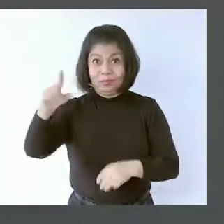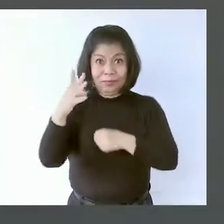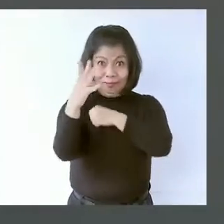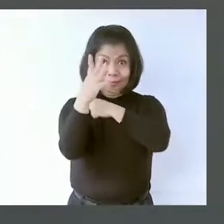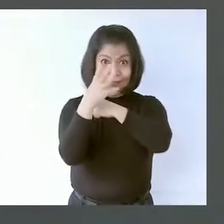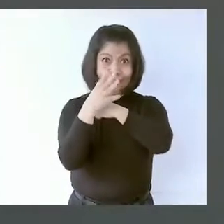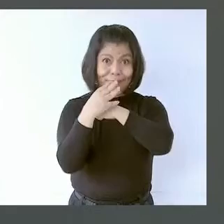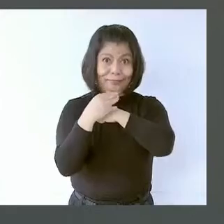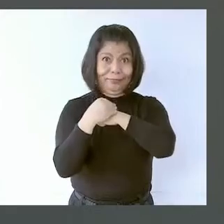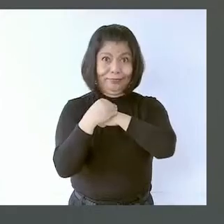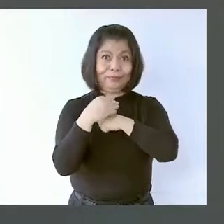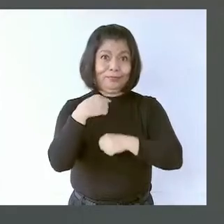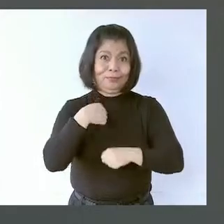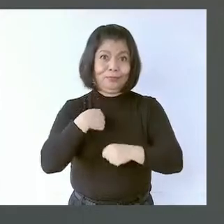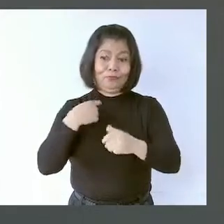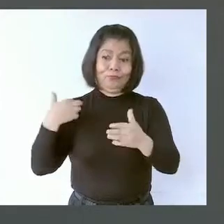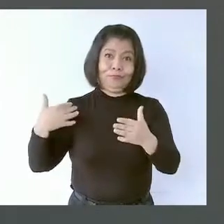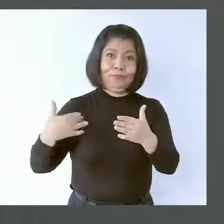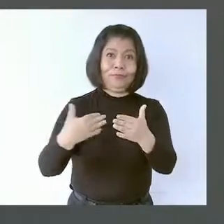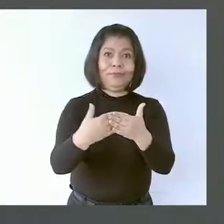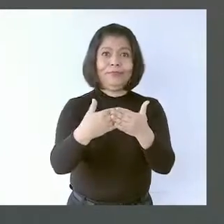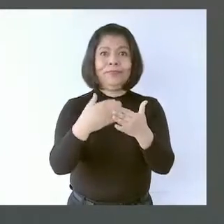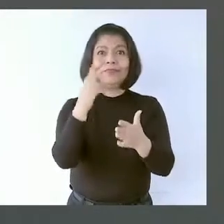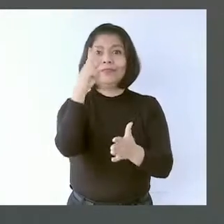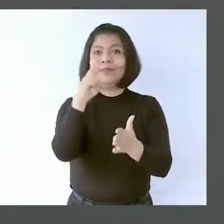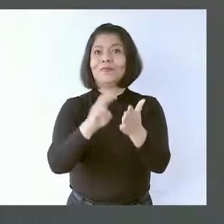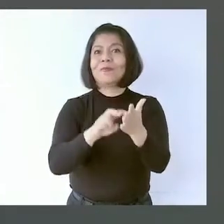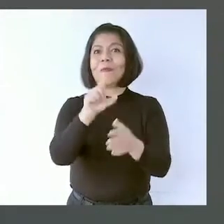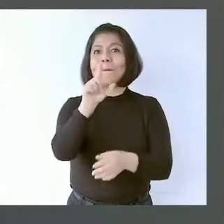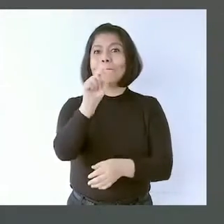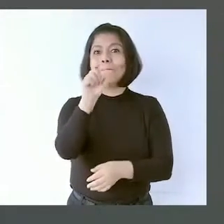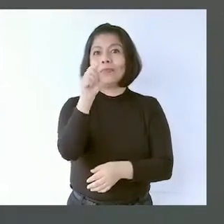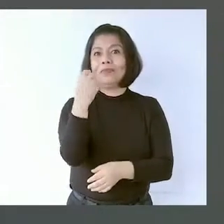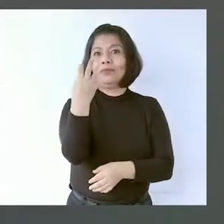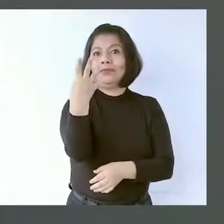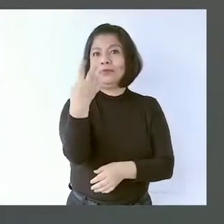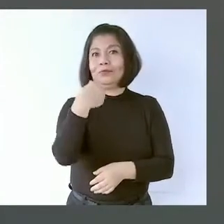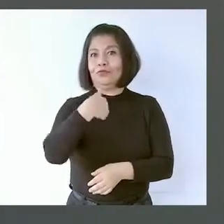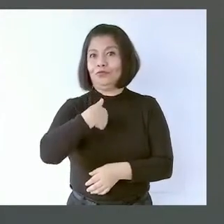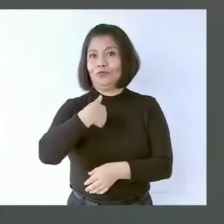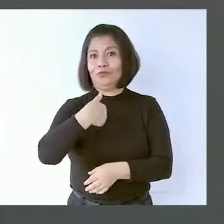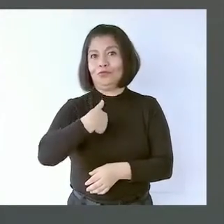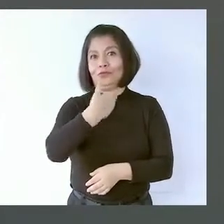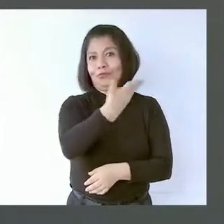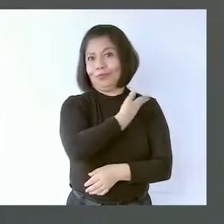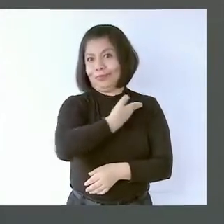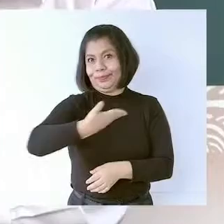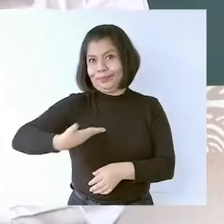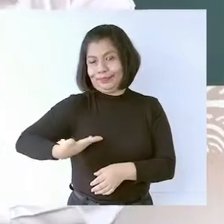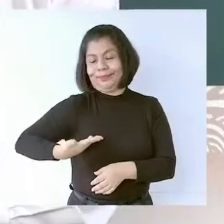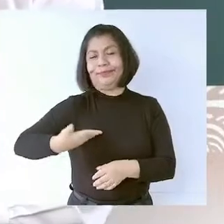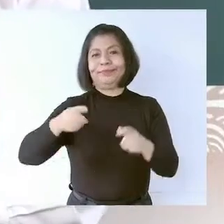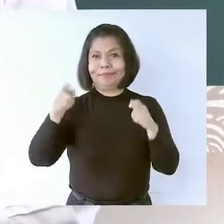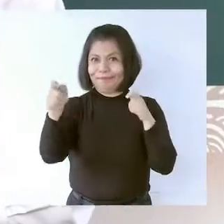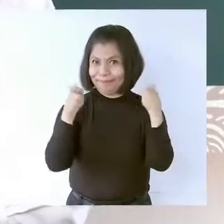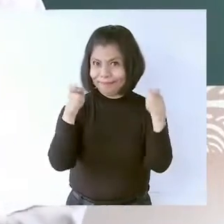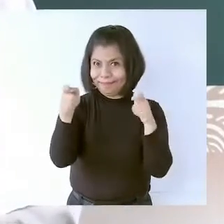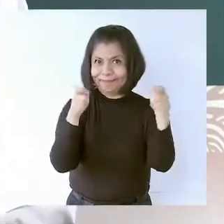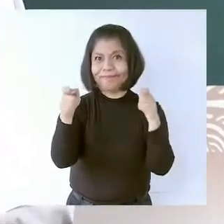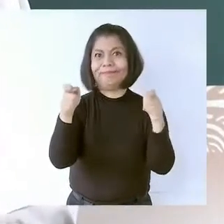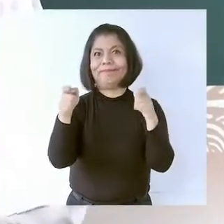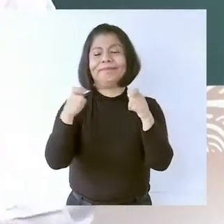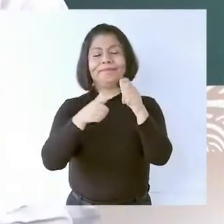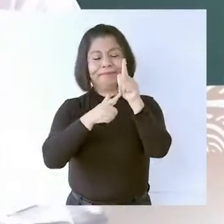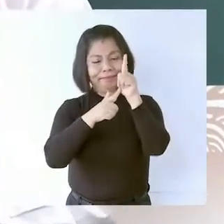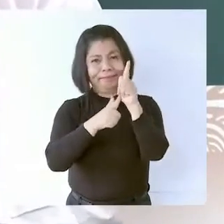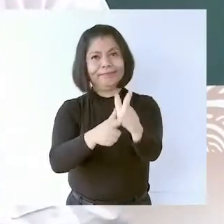el 2024, no más. Soy maderista, creo en el